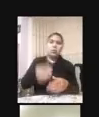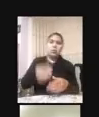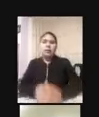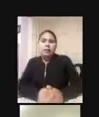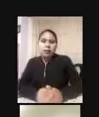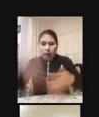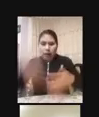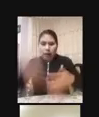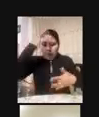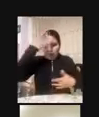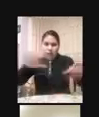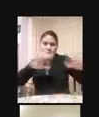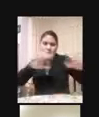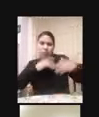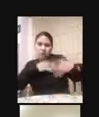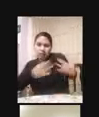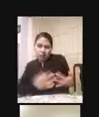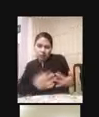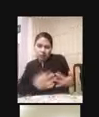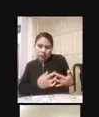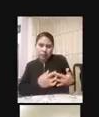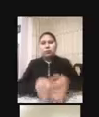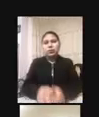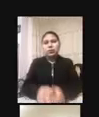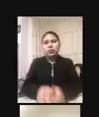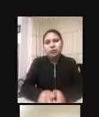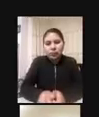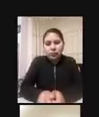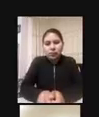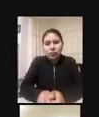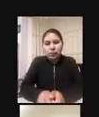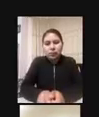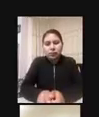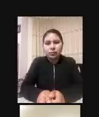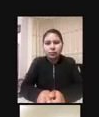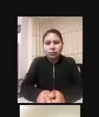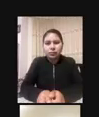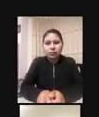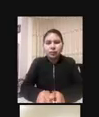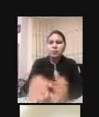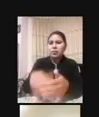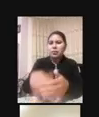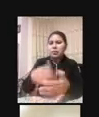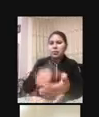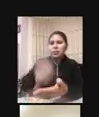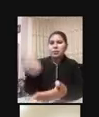cuidado de las encías y de los dientecitos. Siguiente, por favor.